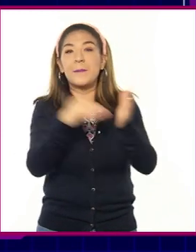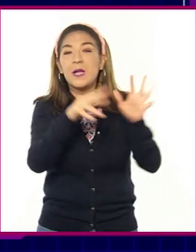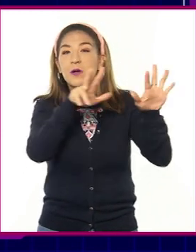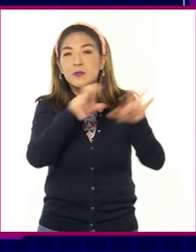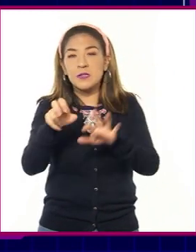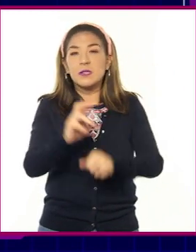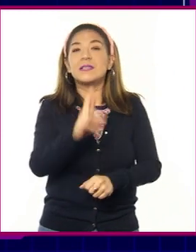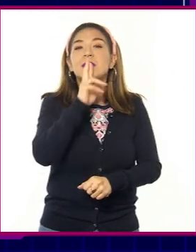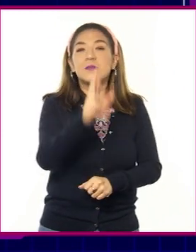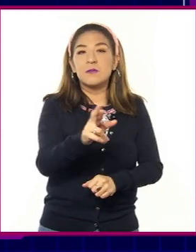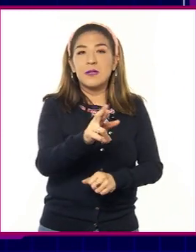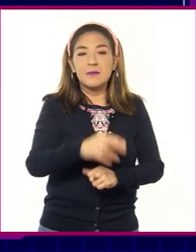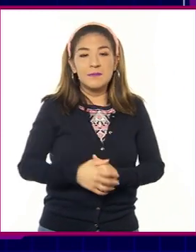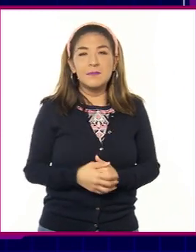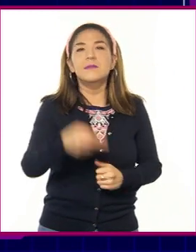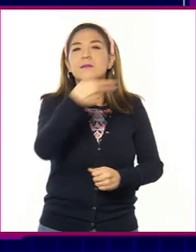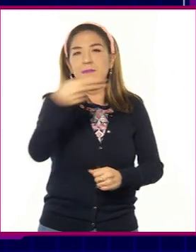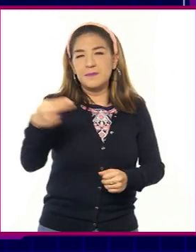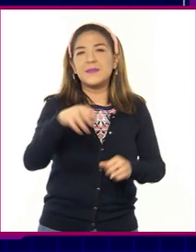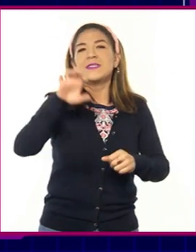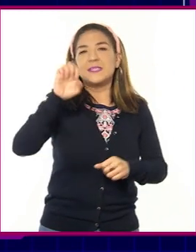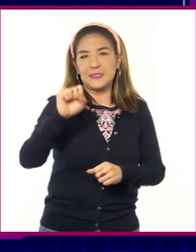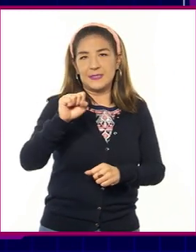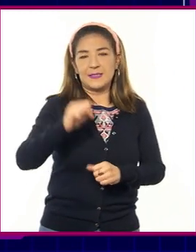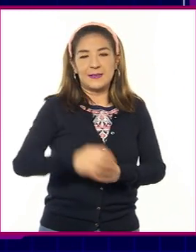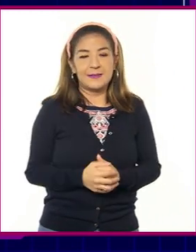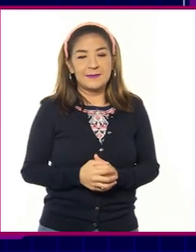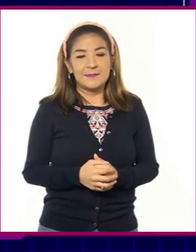el resultado lo dividimos entre 60.